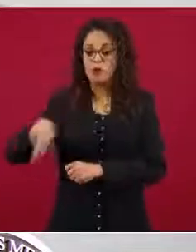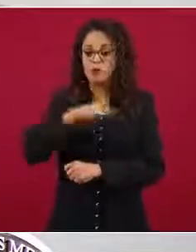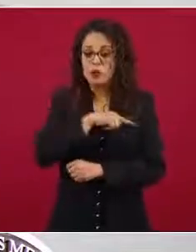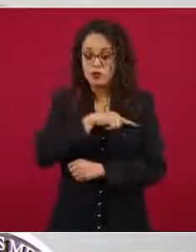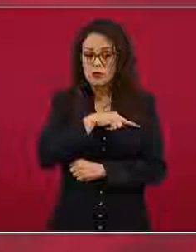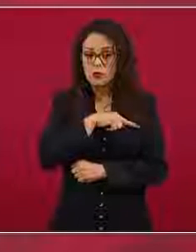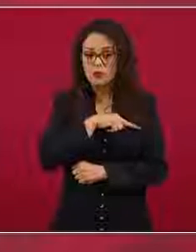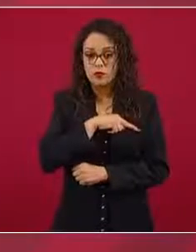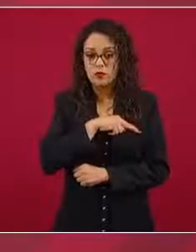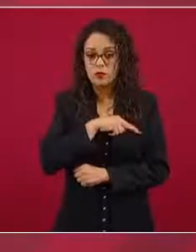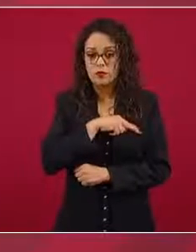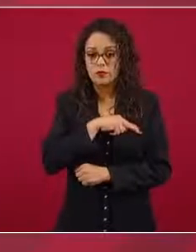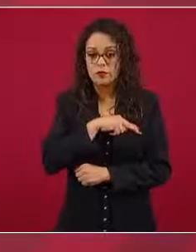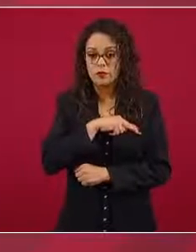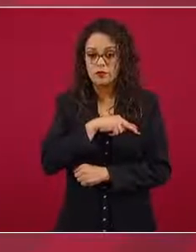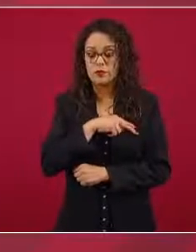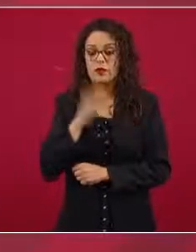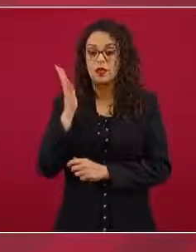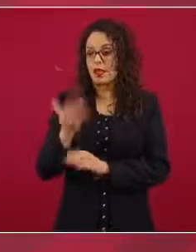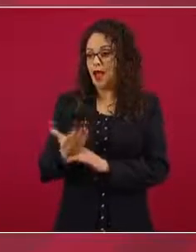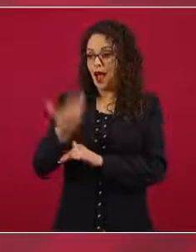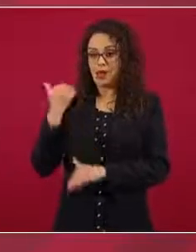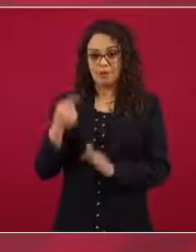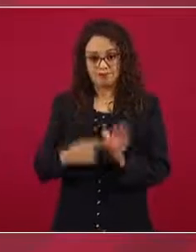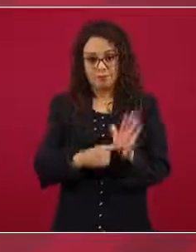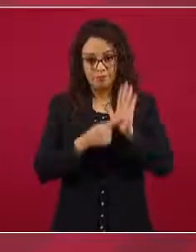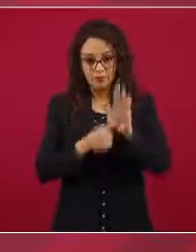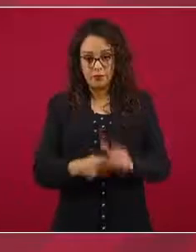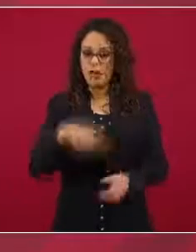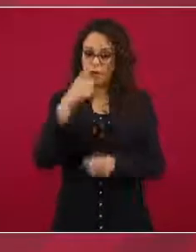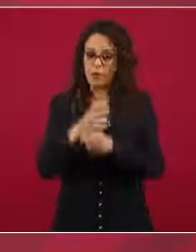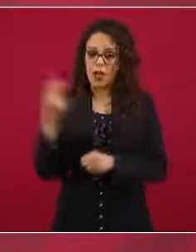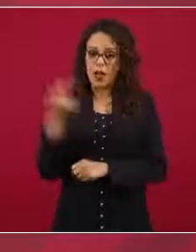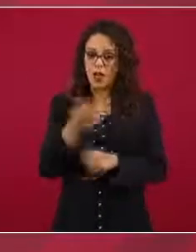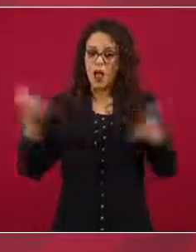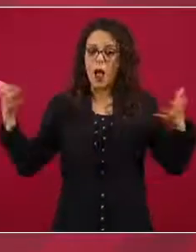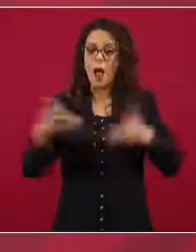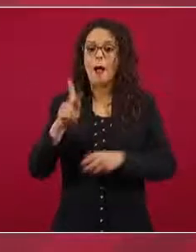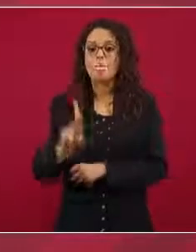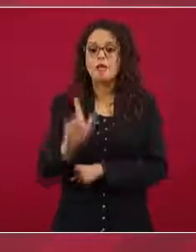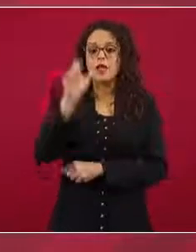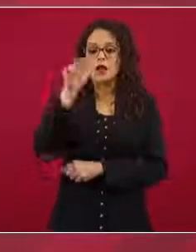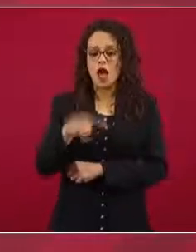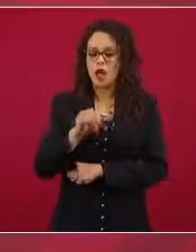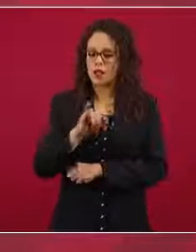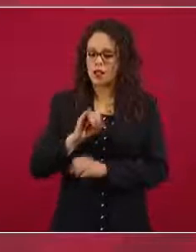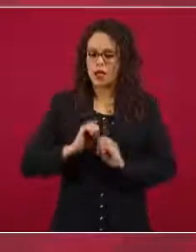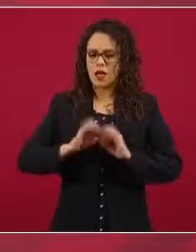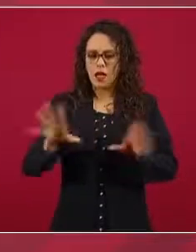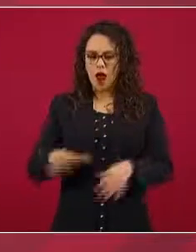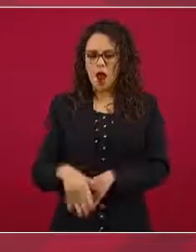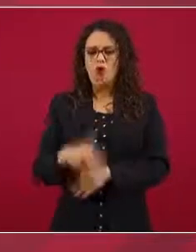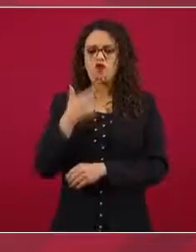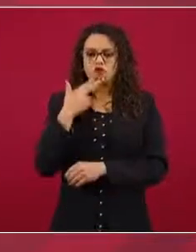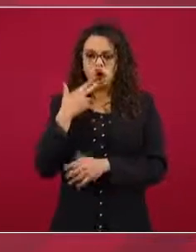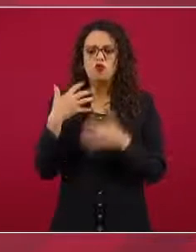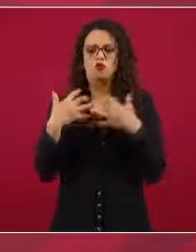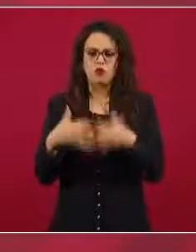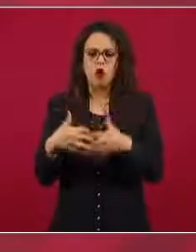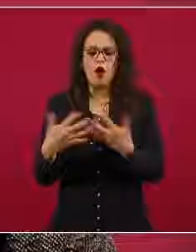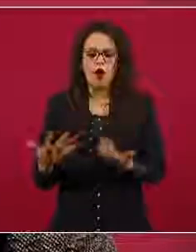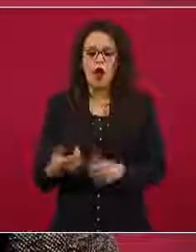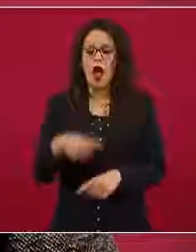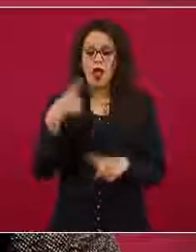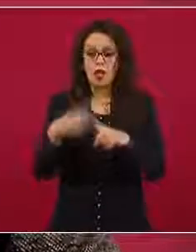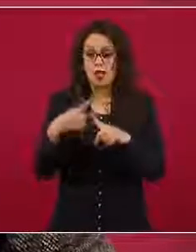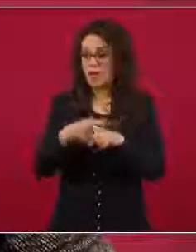que ya se expuso, todo un plan que va a funcionar y que el quien no se